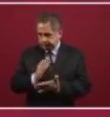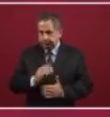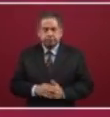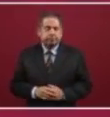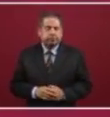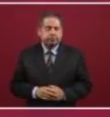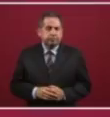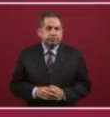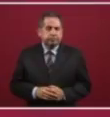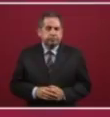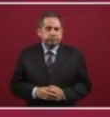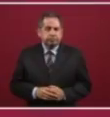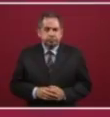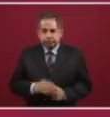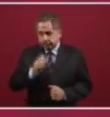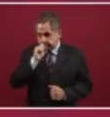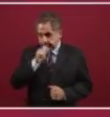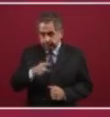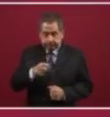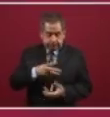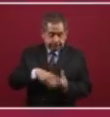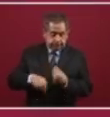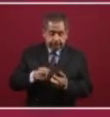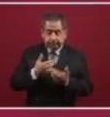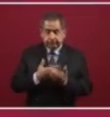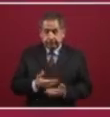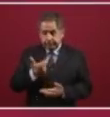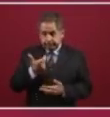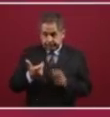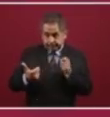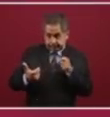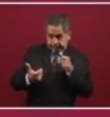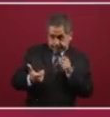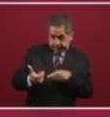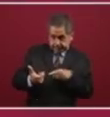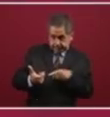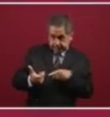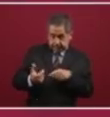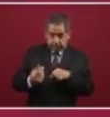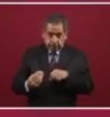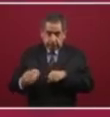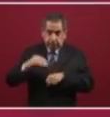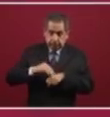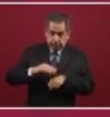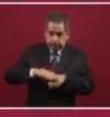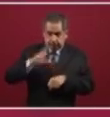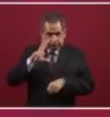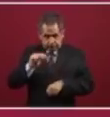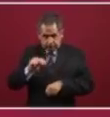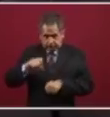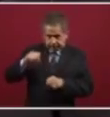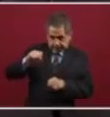que el mismo gasto que se contemple para el 21